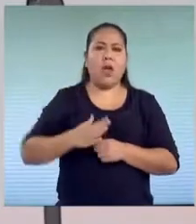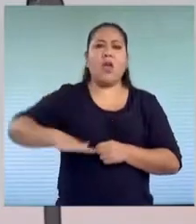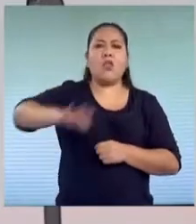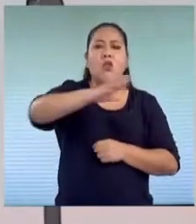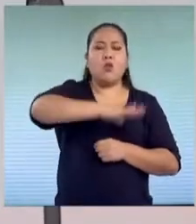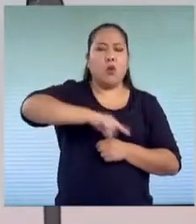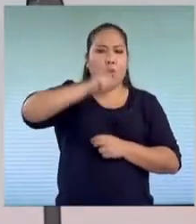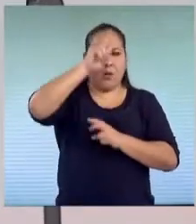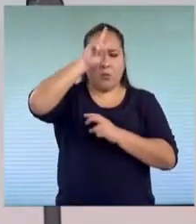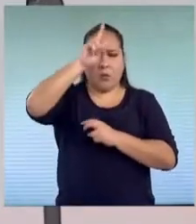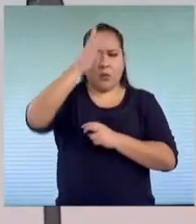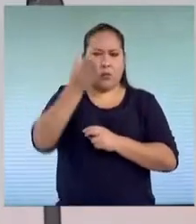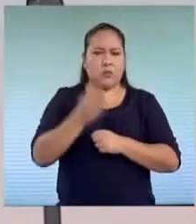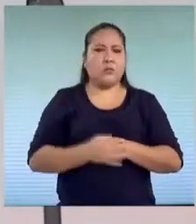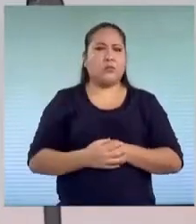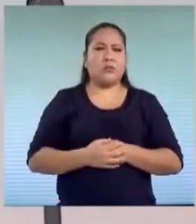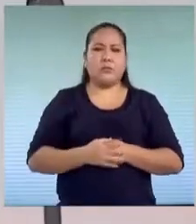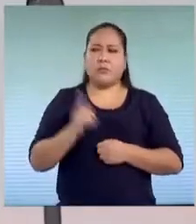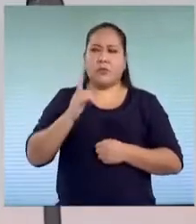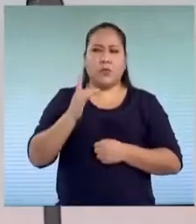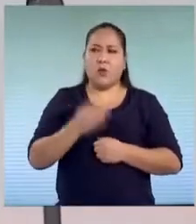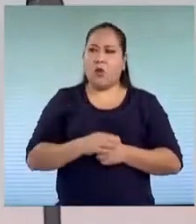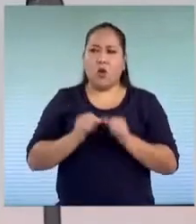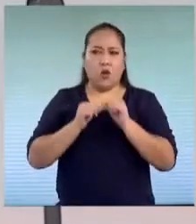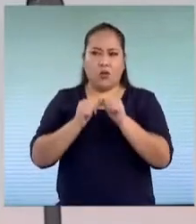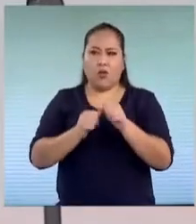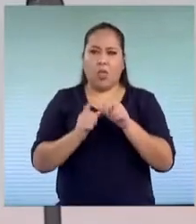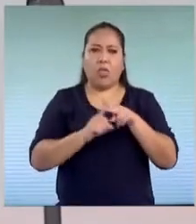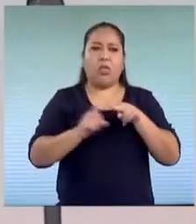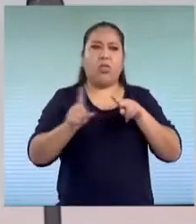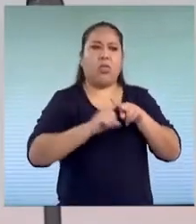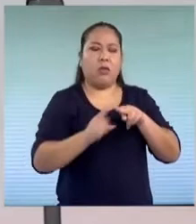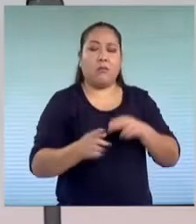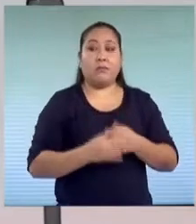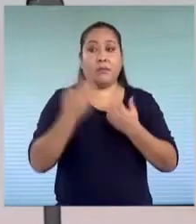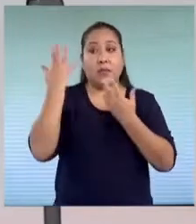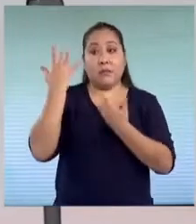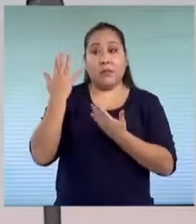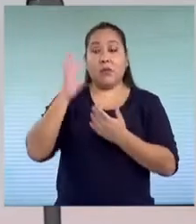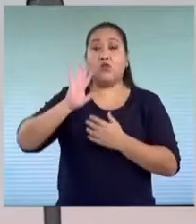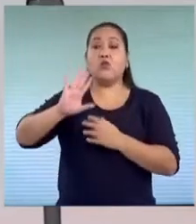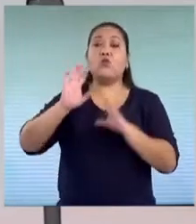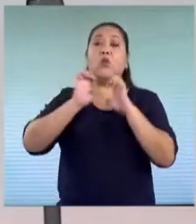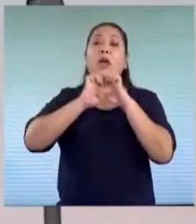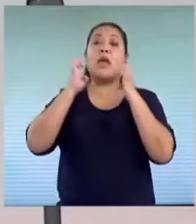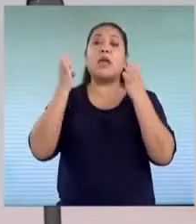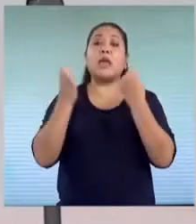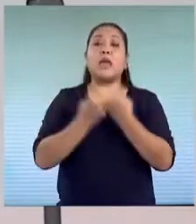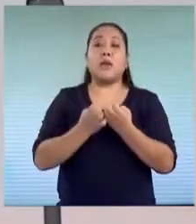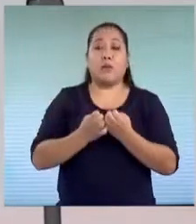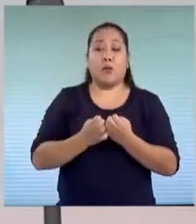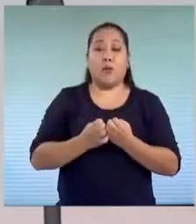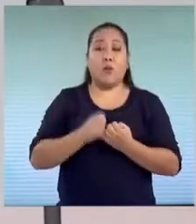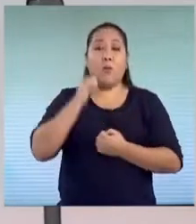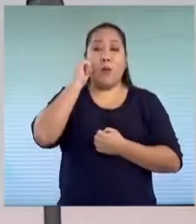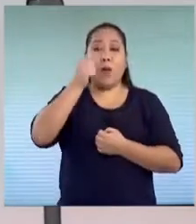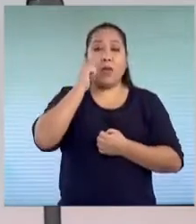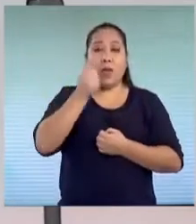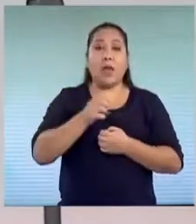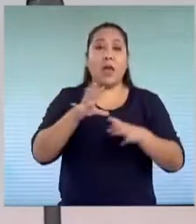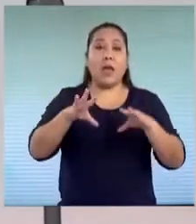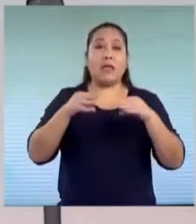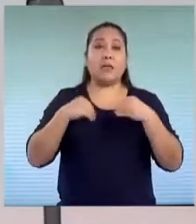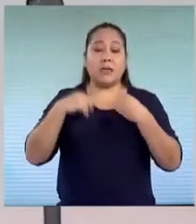el Perú. Así es que no se siga corriendo y esperamos que su equipo el día de mañana acepte